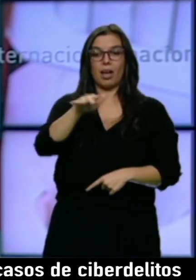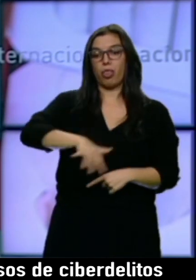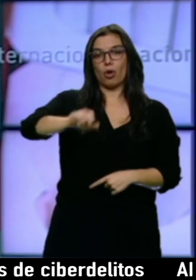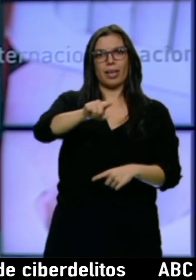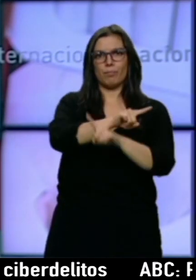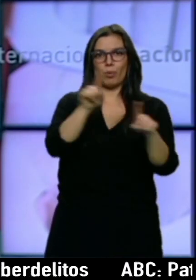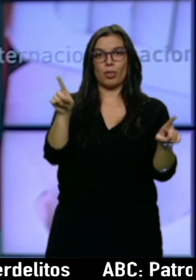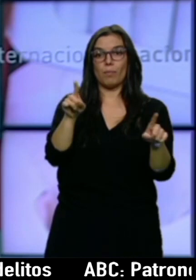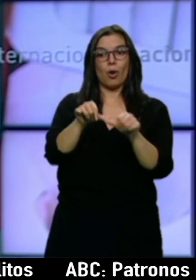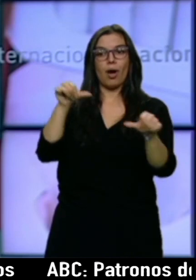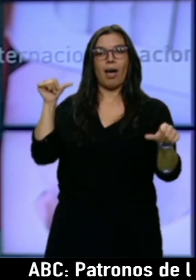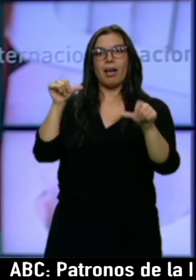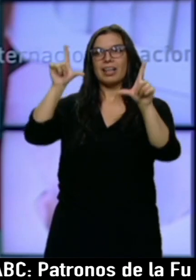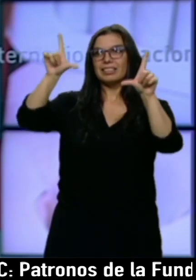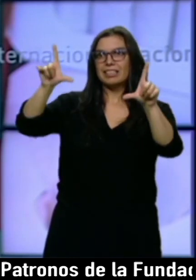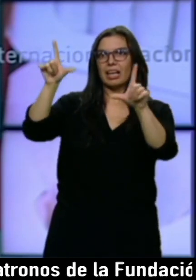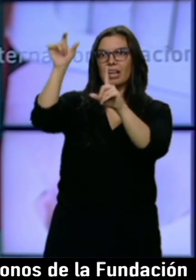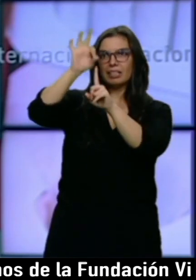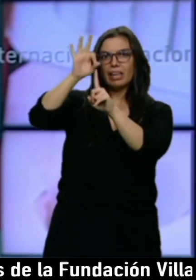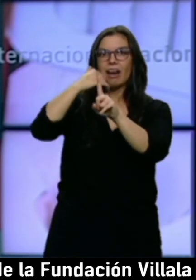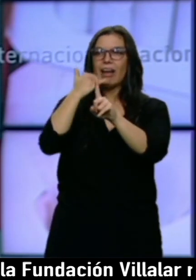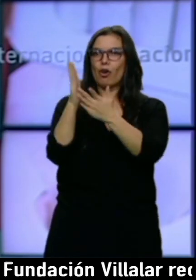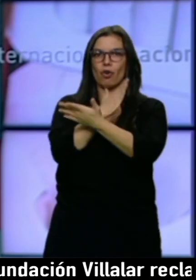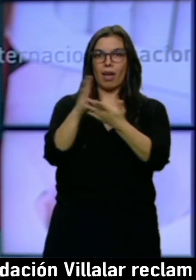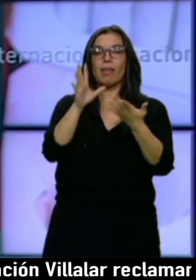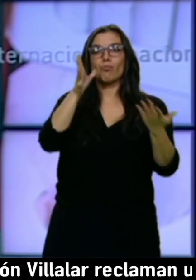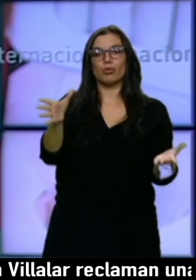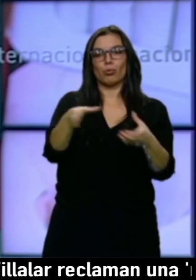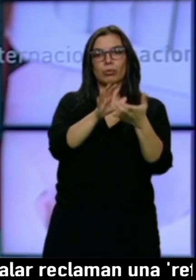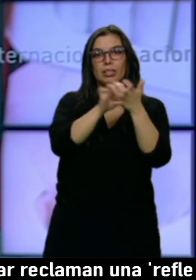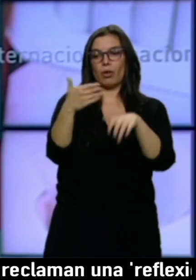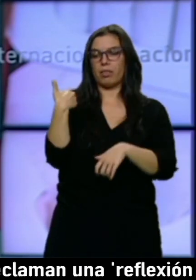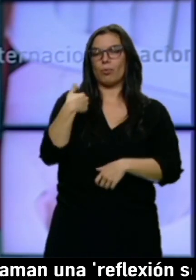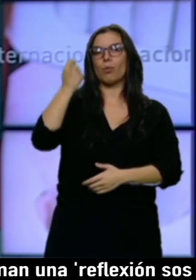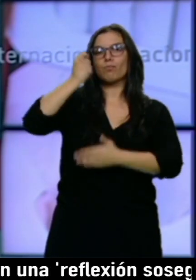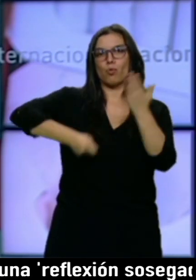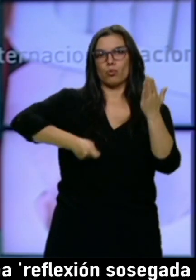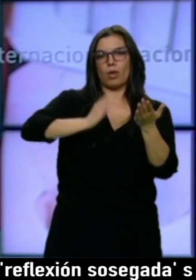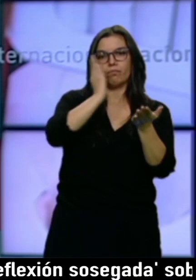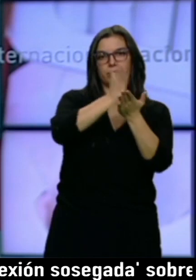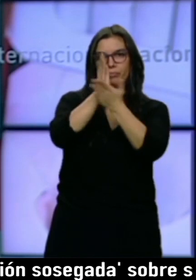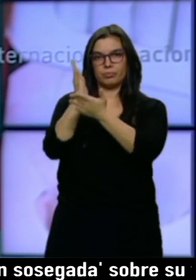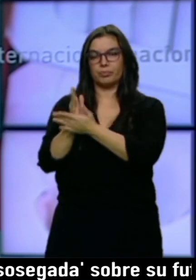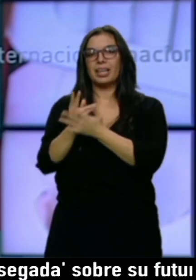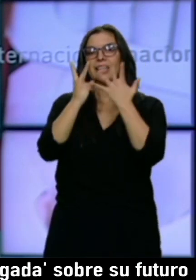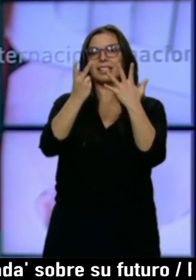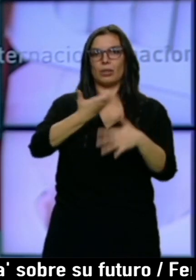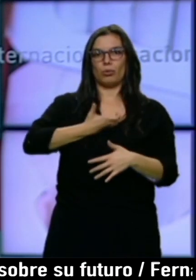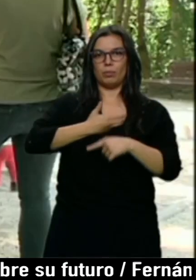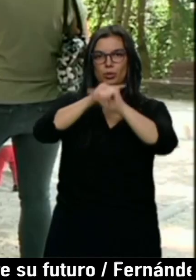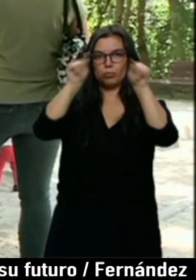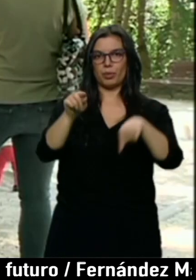había ninguna señal que lo indicara. Por eso la Junta ha multado recientemente a 7 ayuntamientos de la provincia de Valladolid.